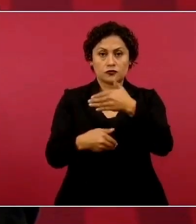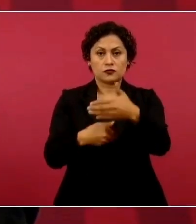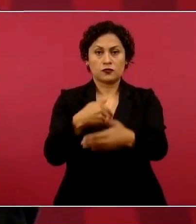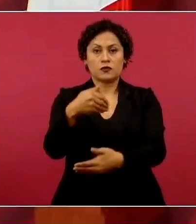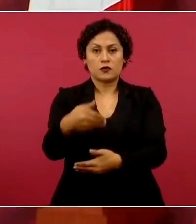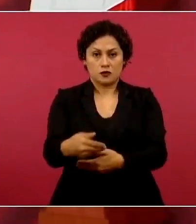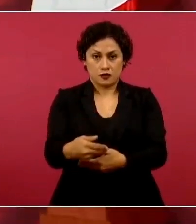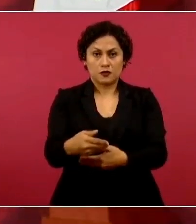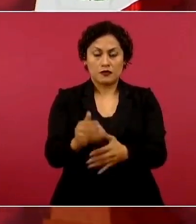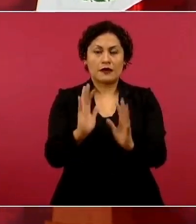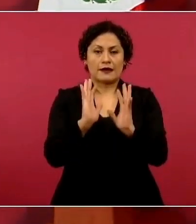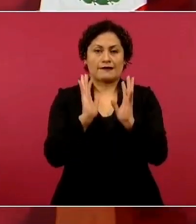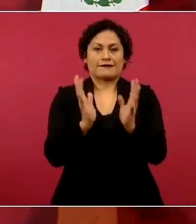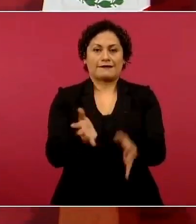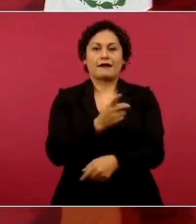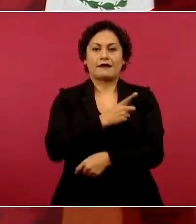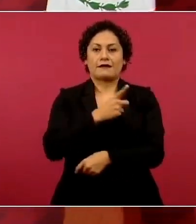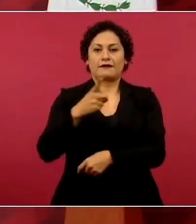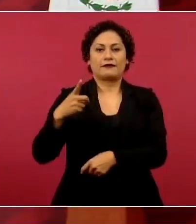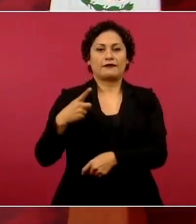en la actualidad en el país.